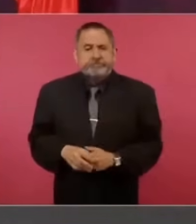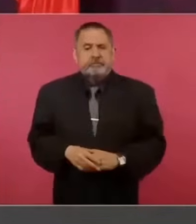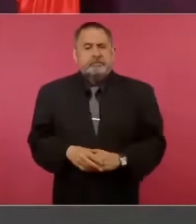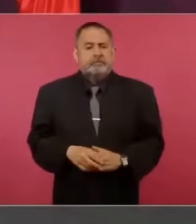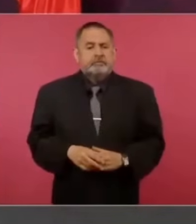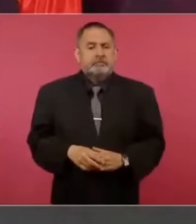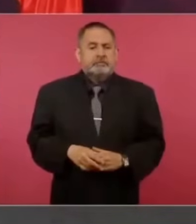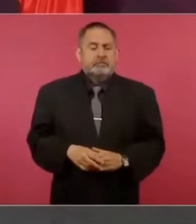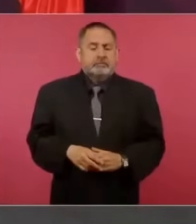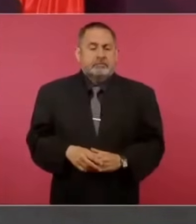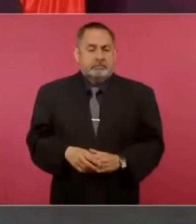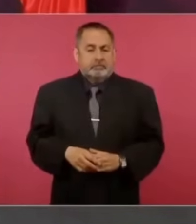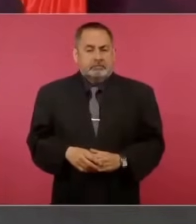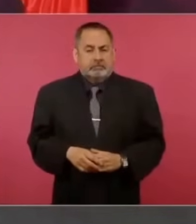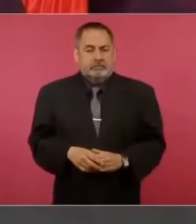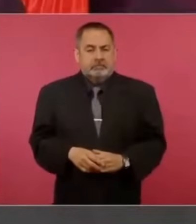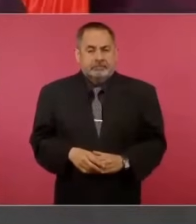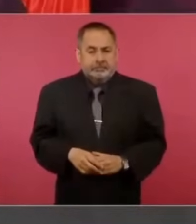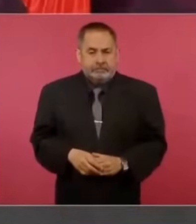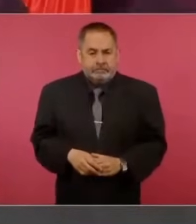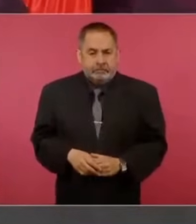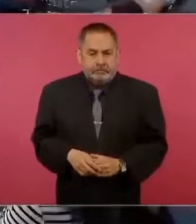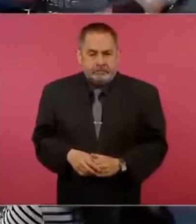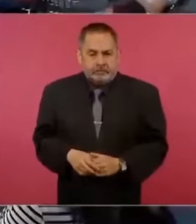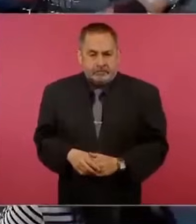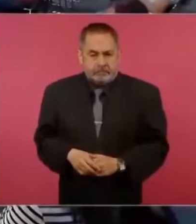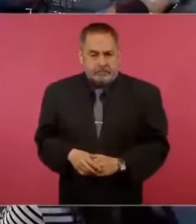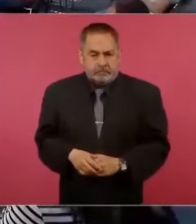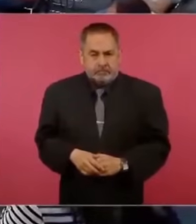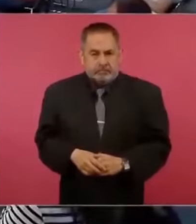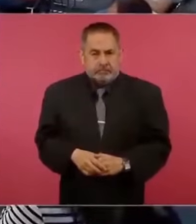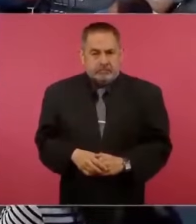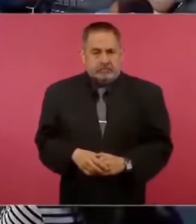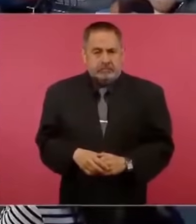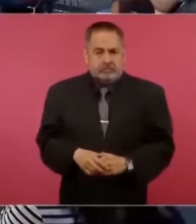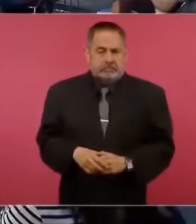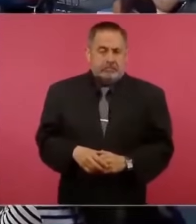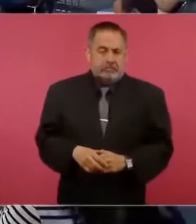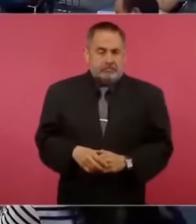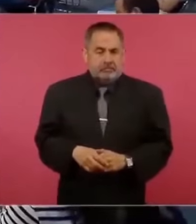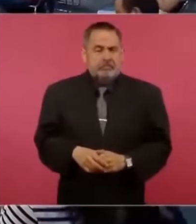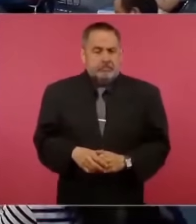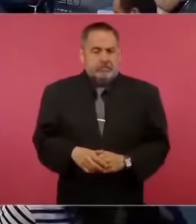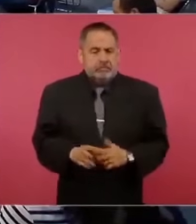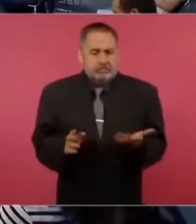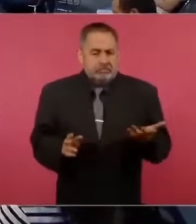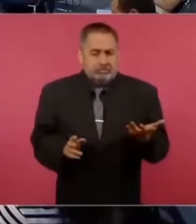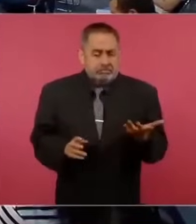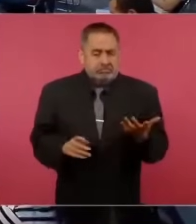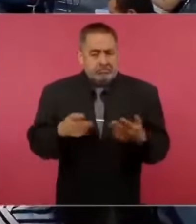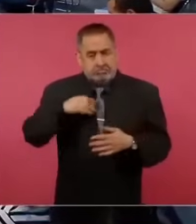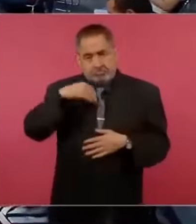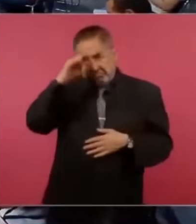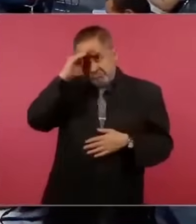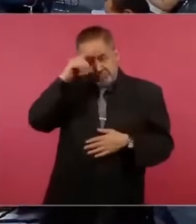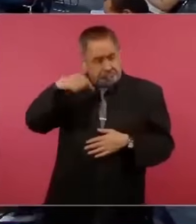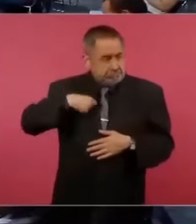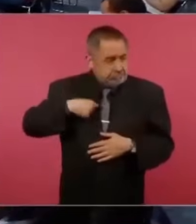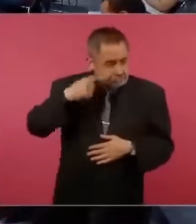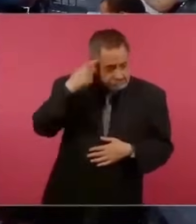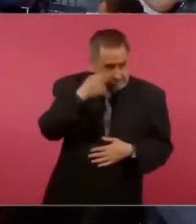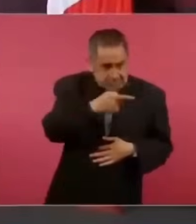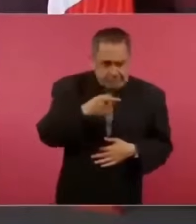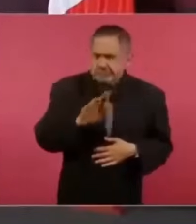Sí, dijo que esta posibilidad de hecho no estaba para ellos contemplada. Sí, pues tampoco está contemplado para nosotros